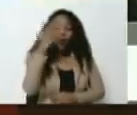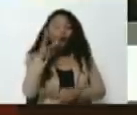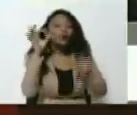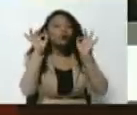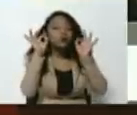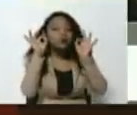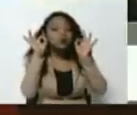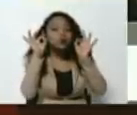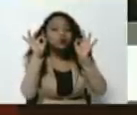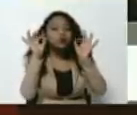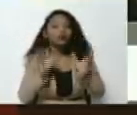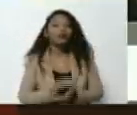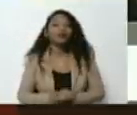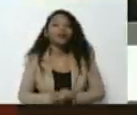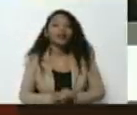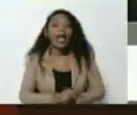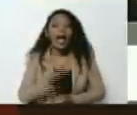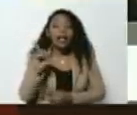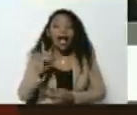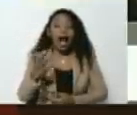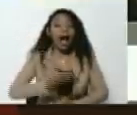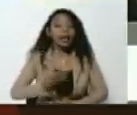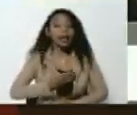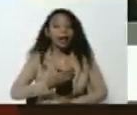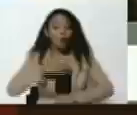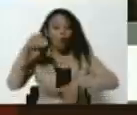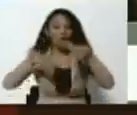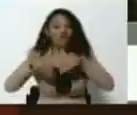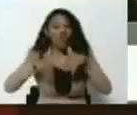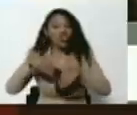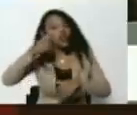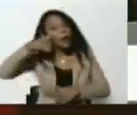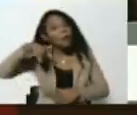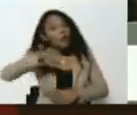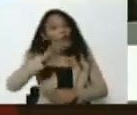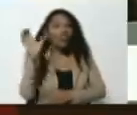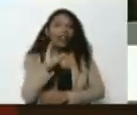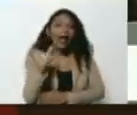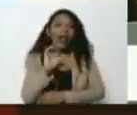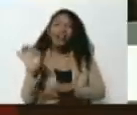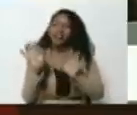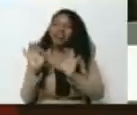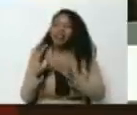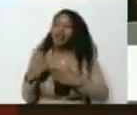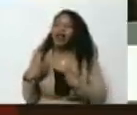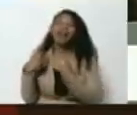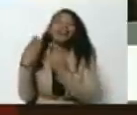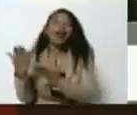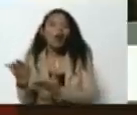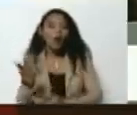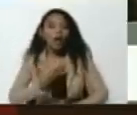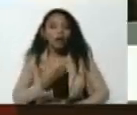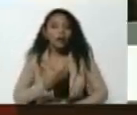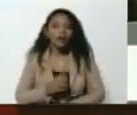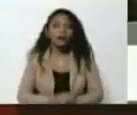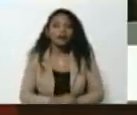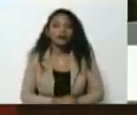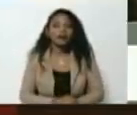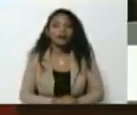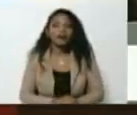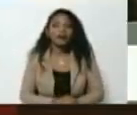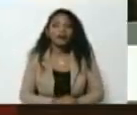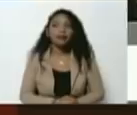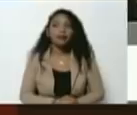Faría, es alcaldesa por el voto del pueblo de Caracas. Nadie le regaló la alcaldía.